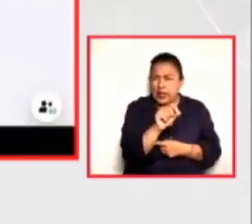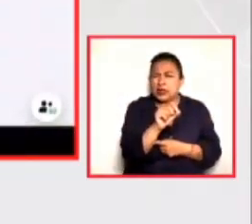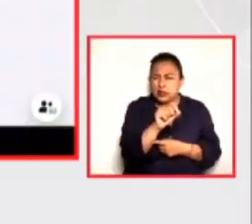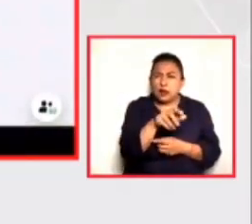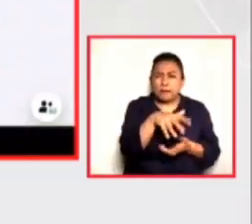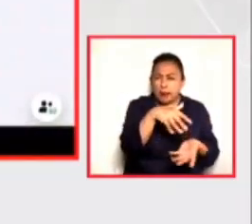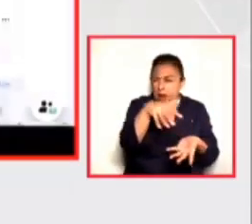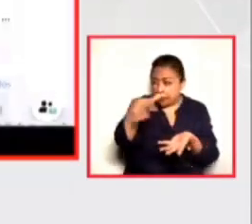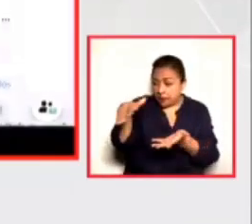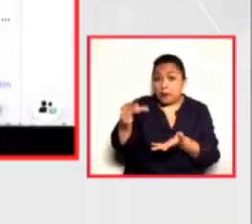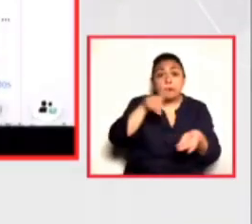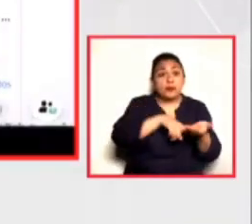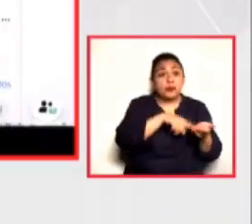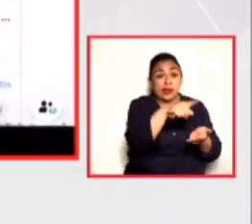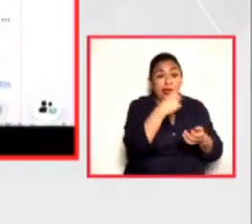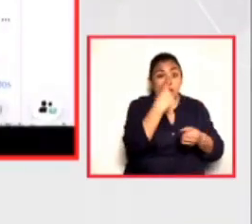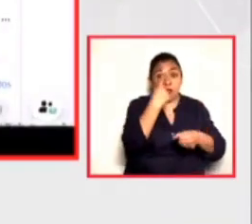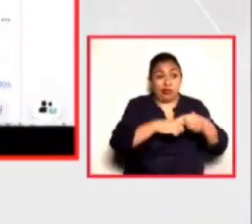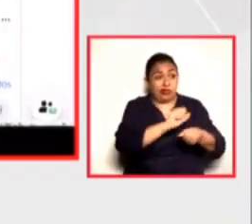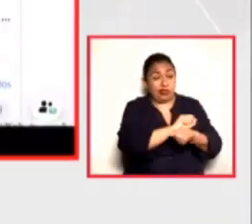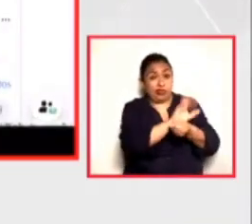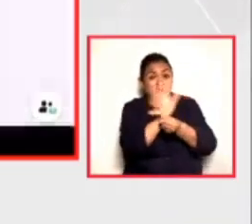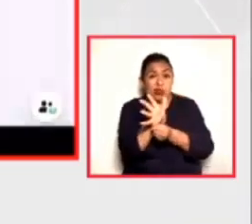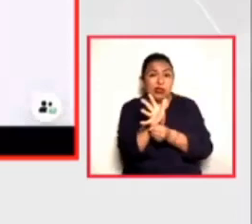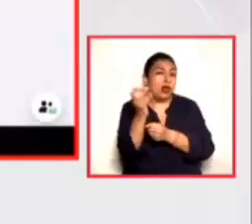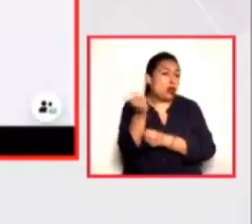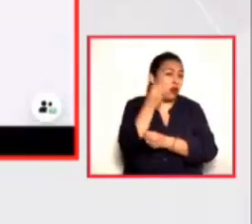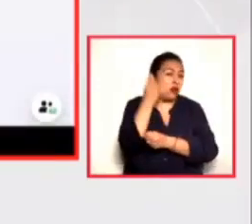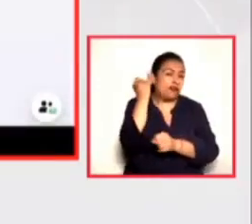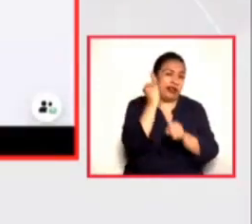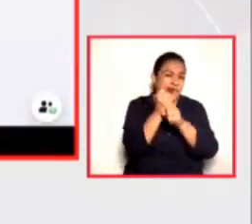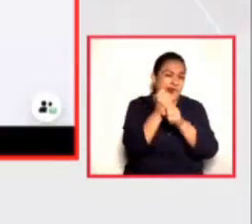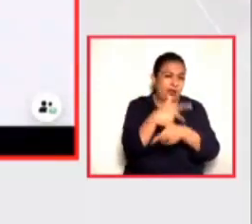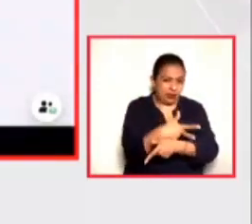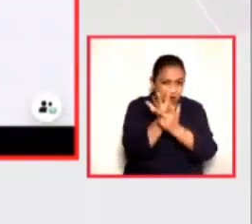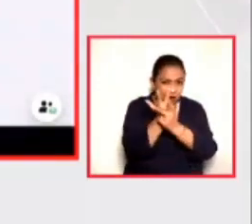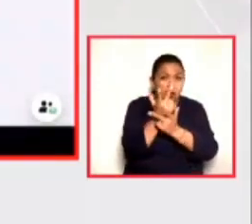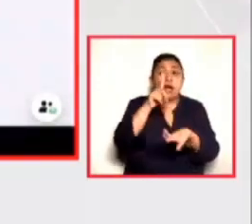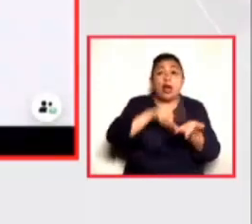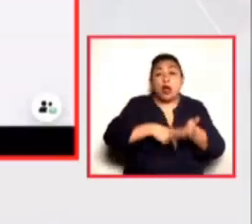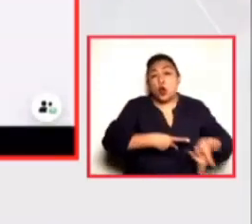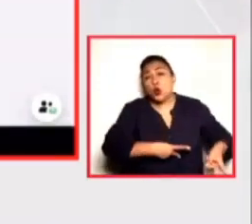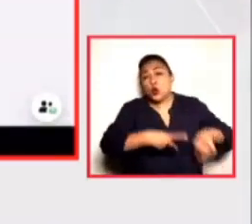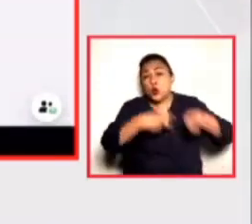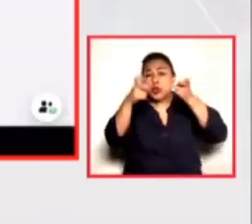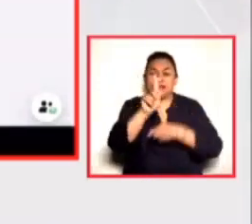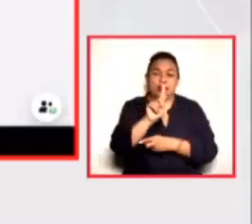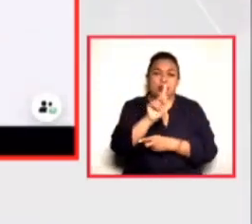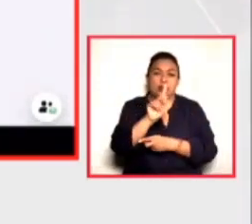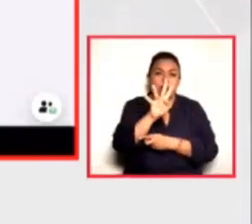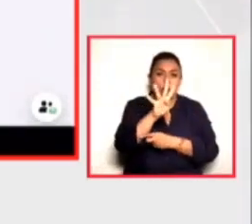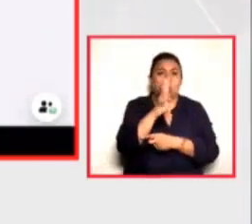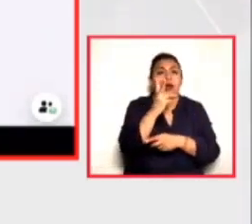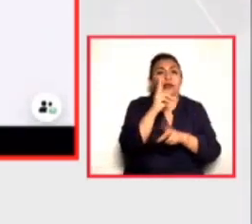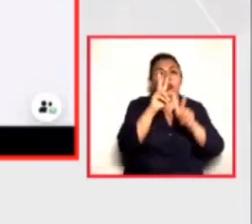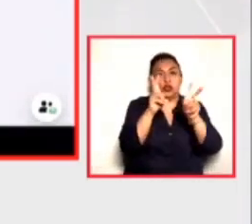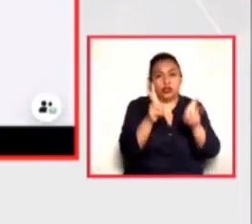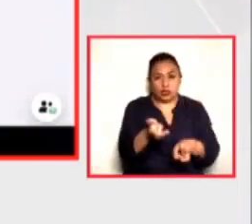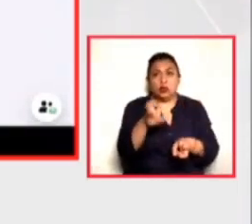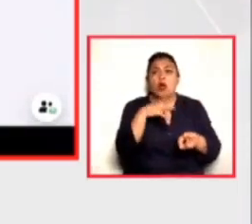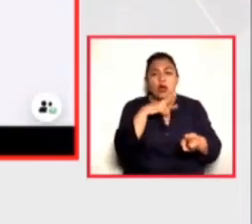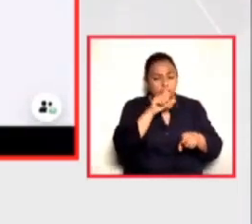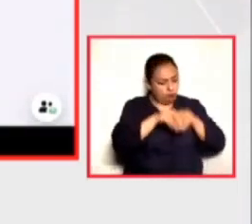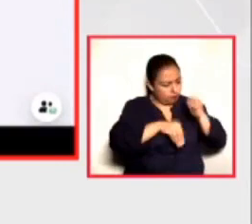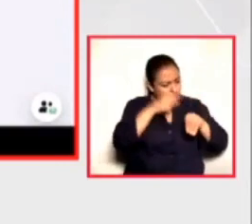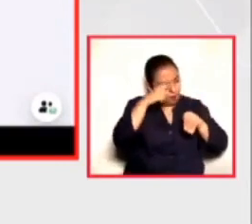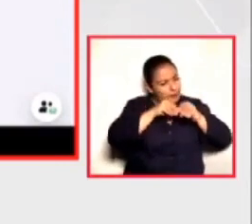de la pandemia, sus conferencias son virtuales. Pusieron en línea 74 títulos que han publicado y elaboran materiales de divulgación para el